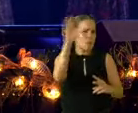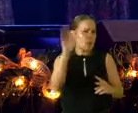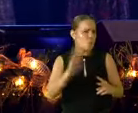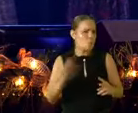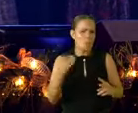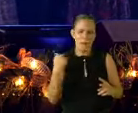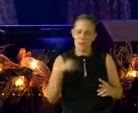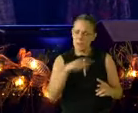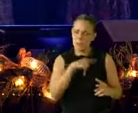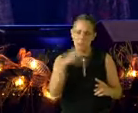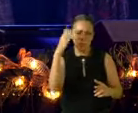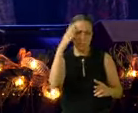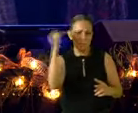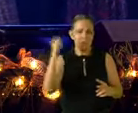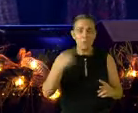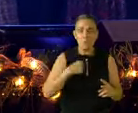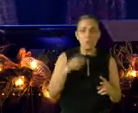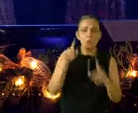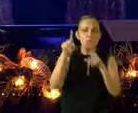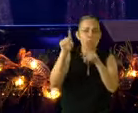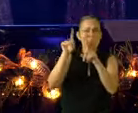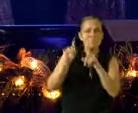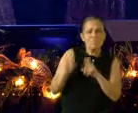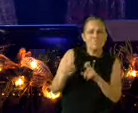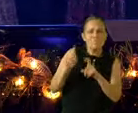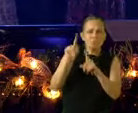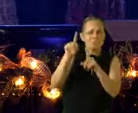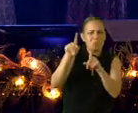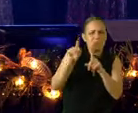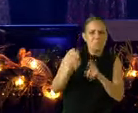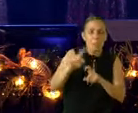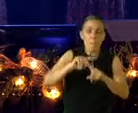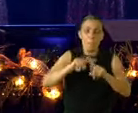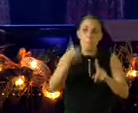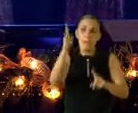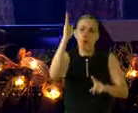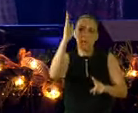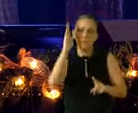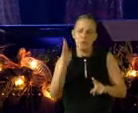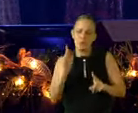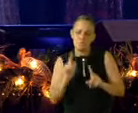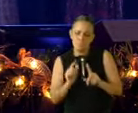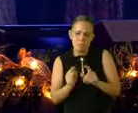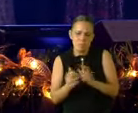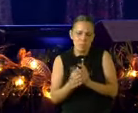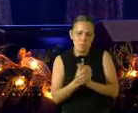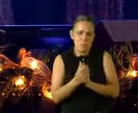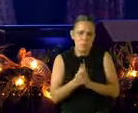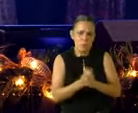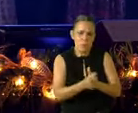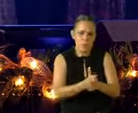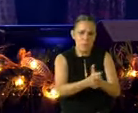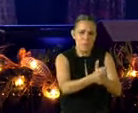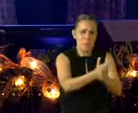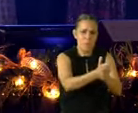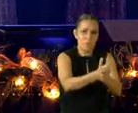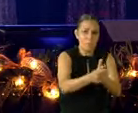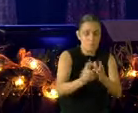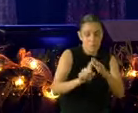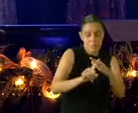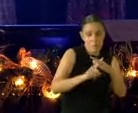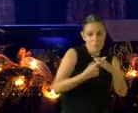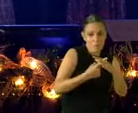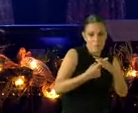preguntas, dudas en nuestra mente, pero Dios nos fue llevando de principio hasta fin. Esto fue un viaje que